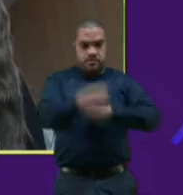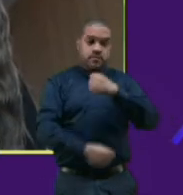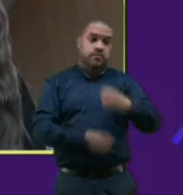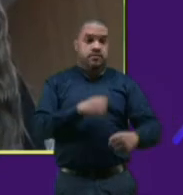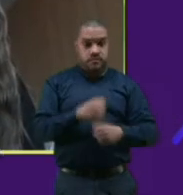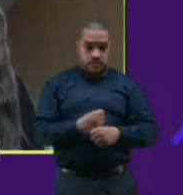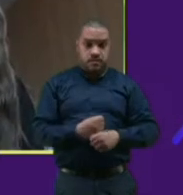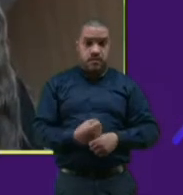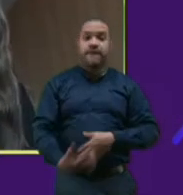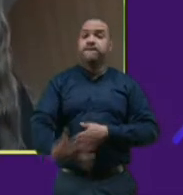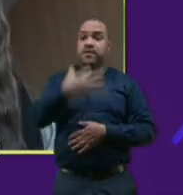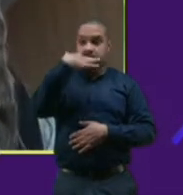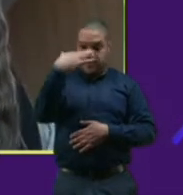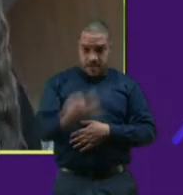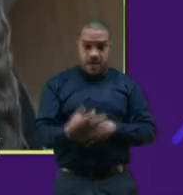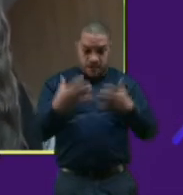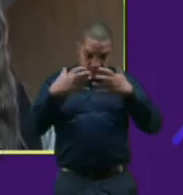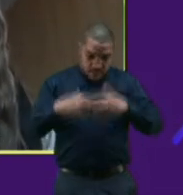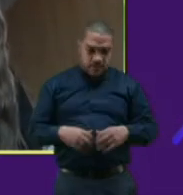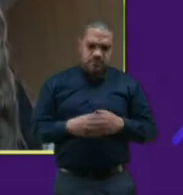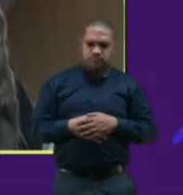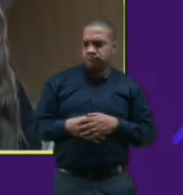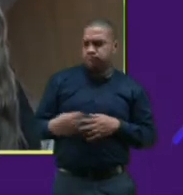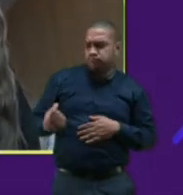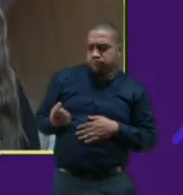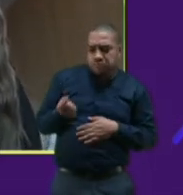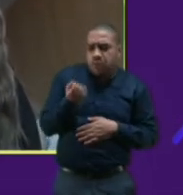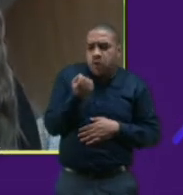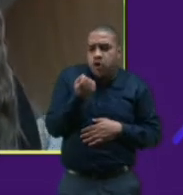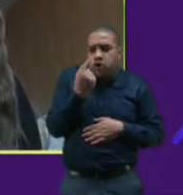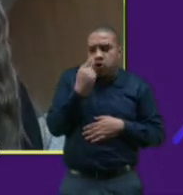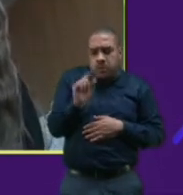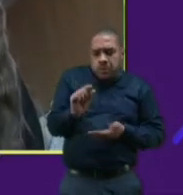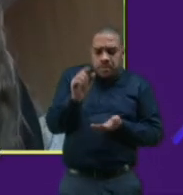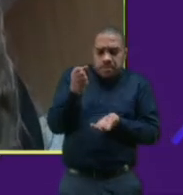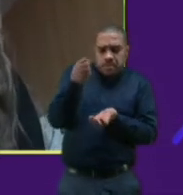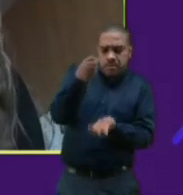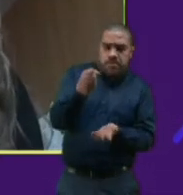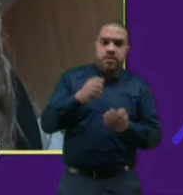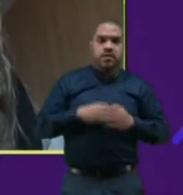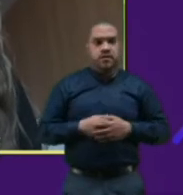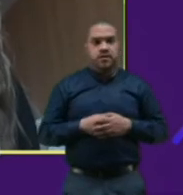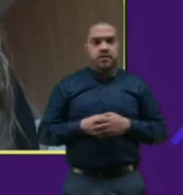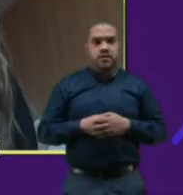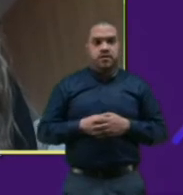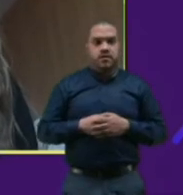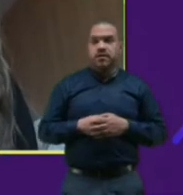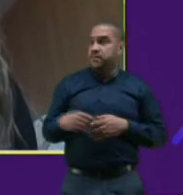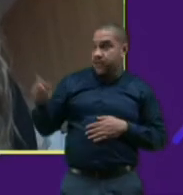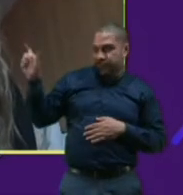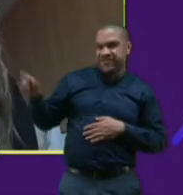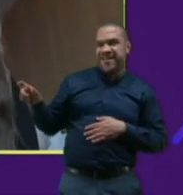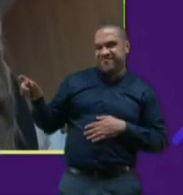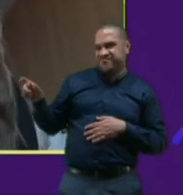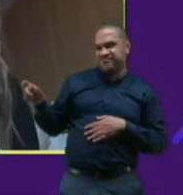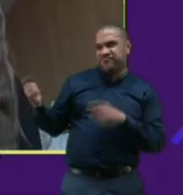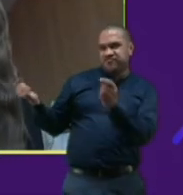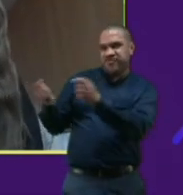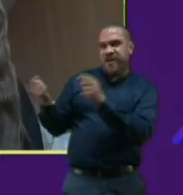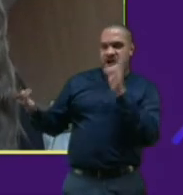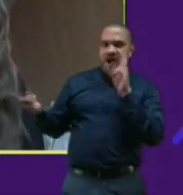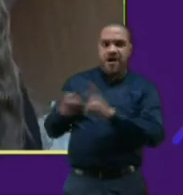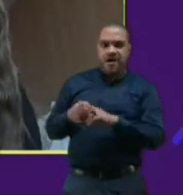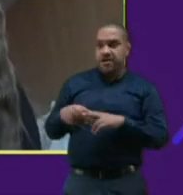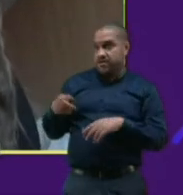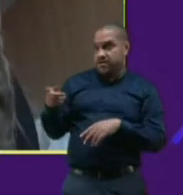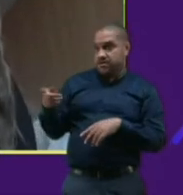empresa, habíamos levantado un pequeñito capital, digamos, que de un inversionista muy cercano, pero era como algo para